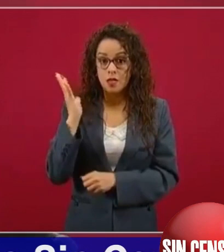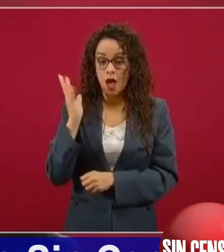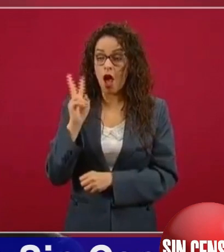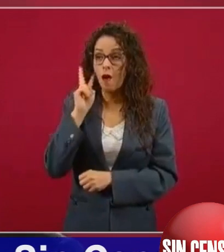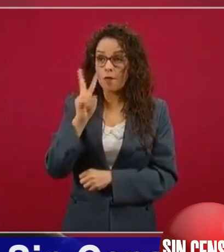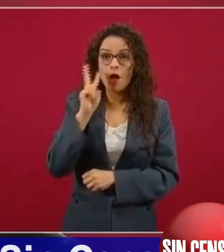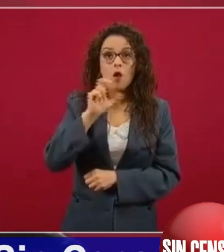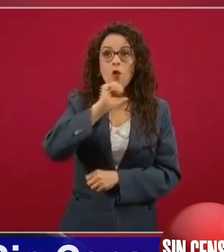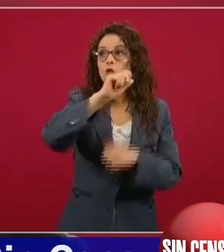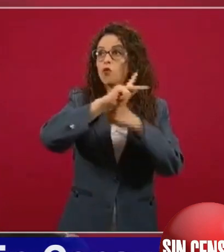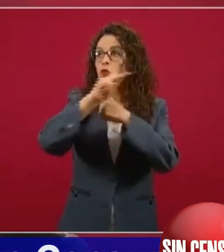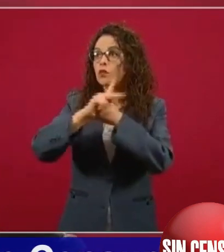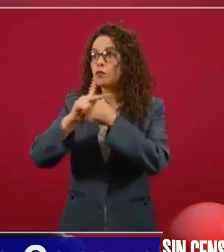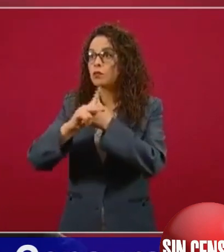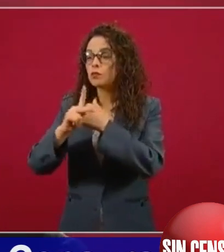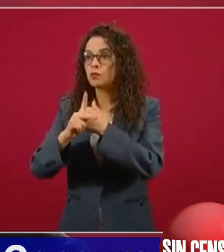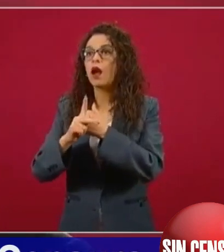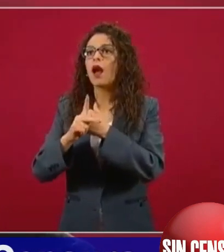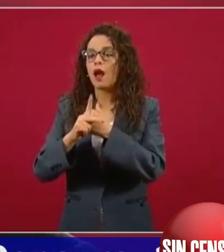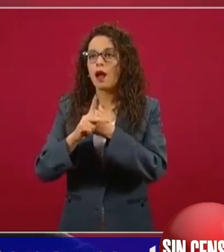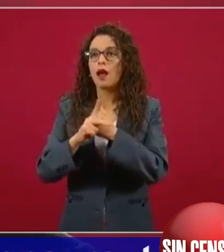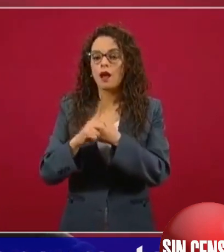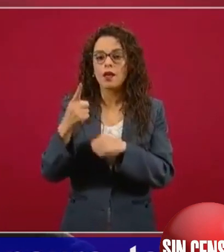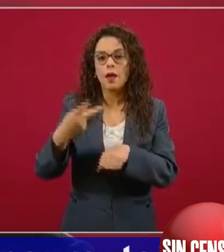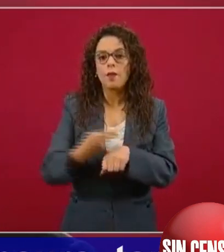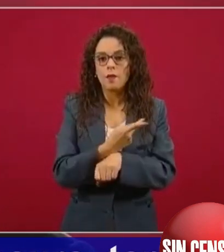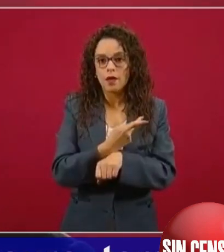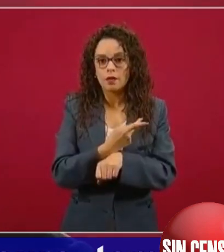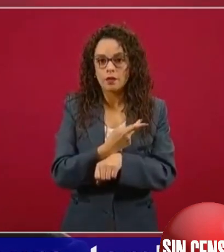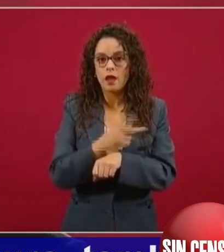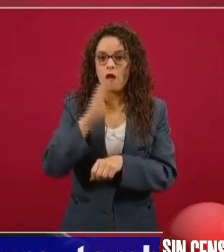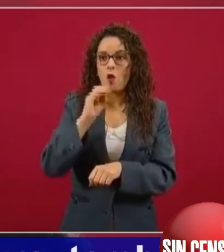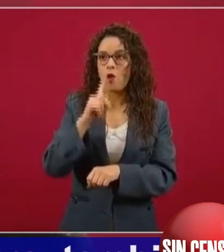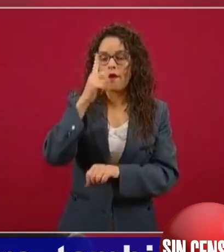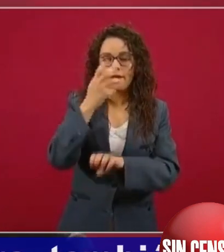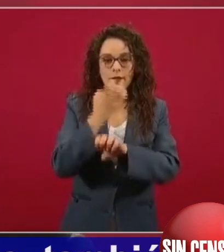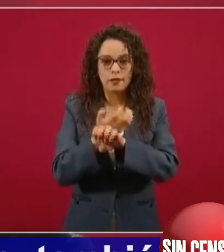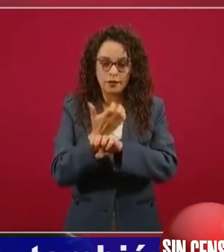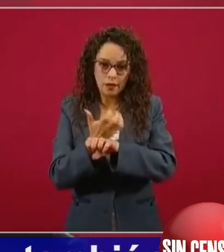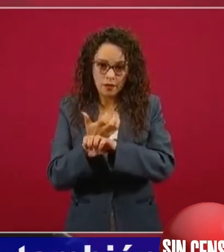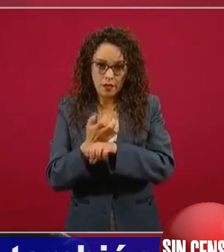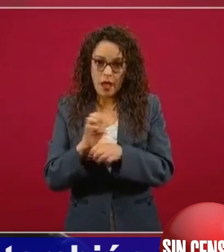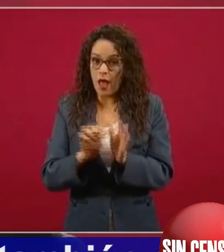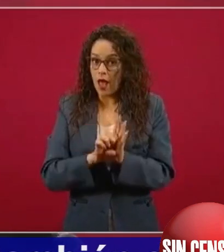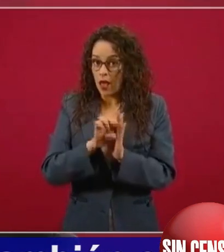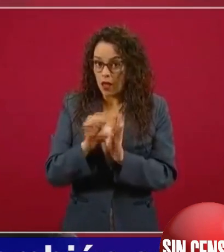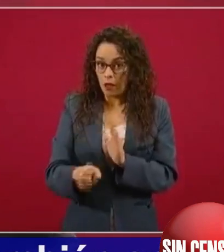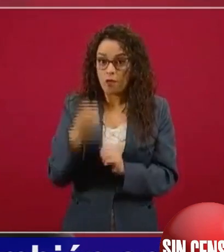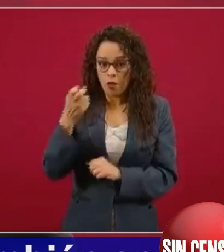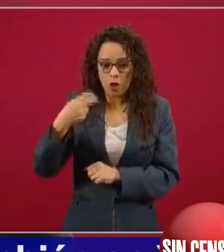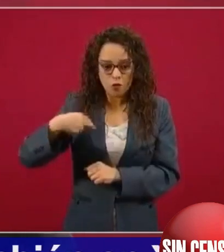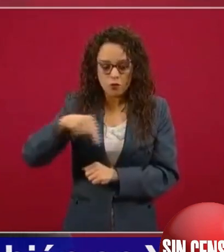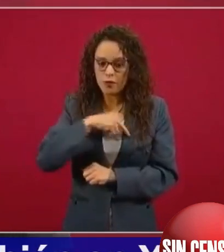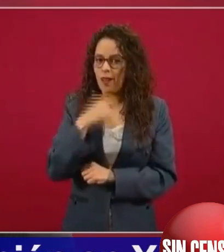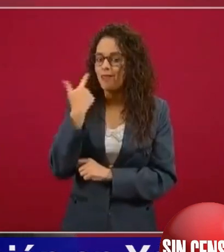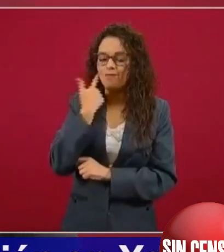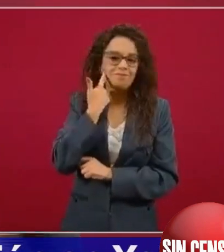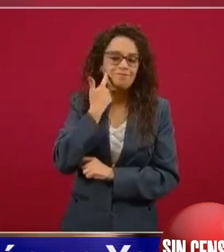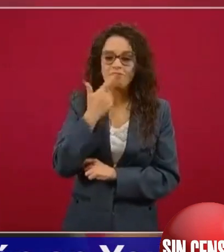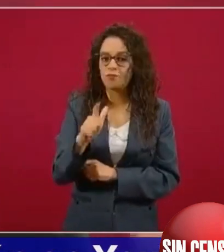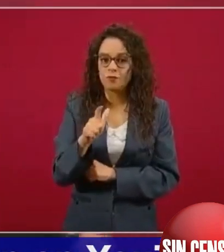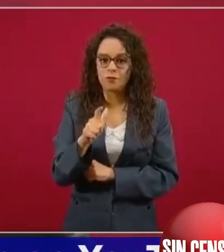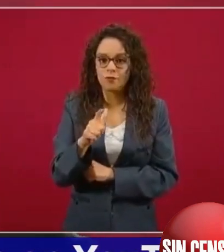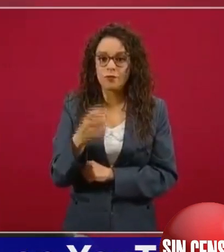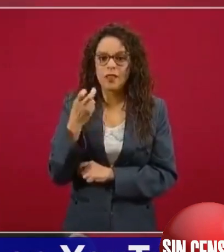los países europeos, en Estados Unidos, por ejemplo. Y no quisimos que pasara eso. Y entonces,